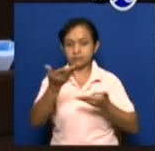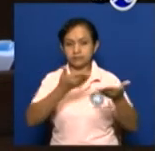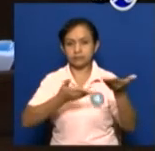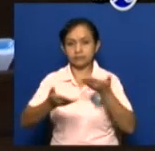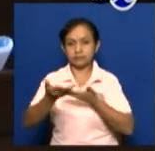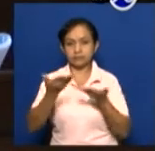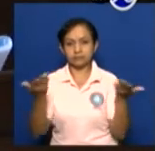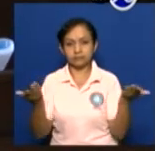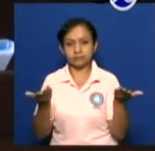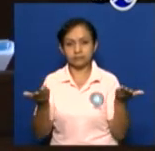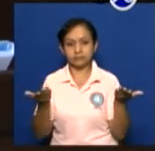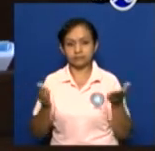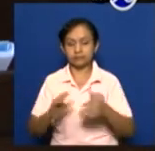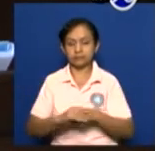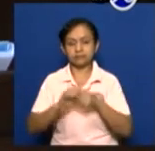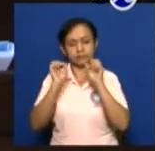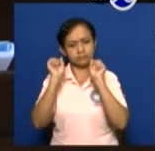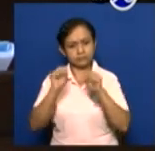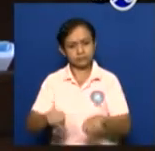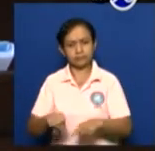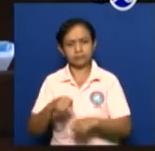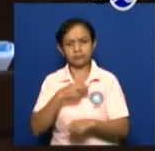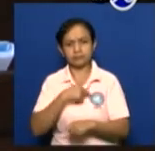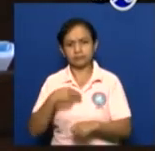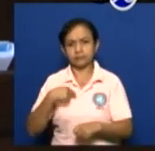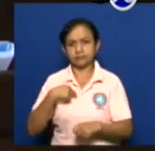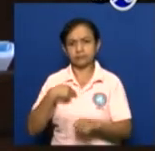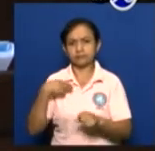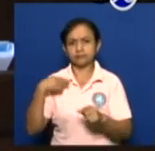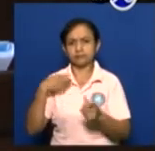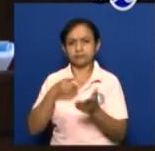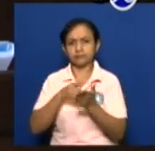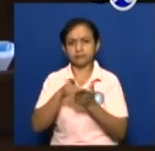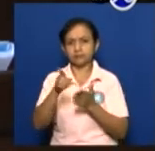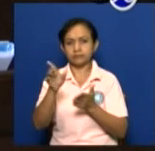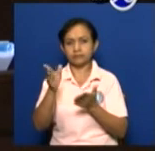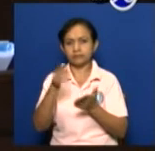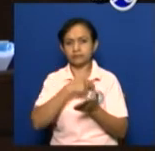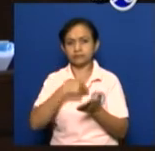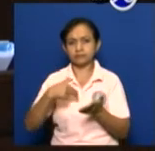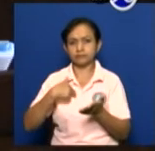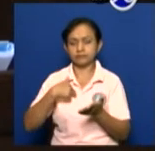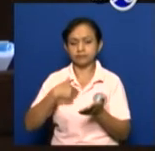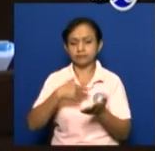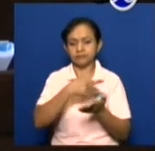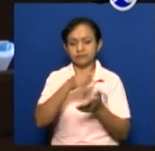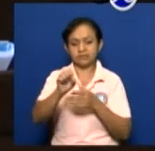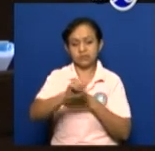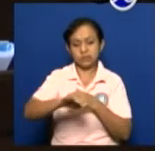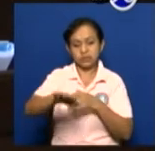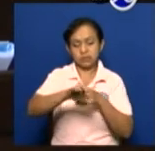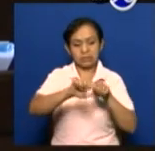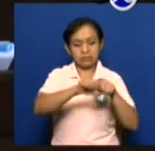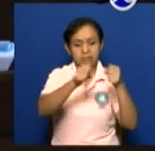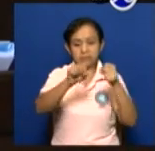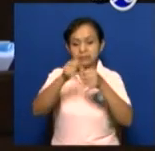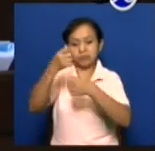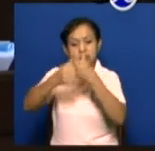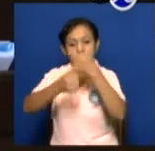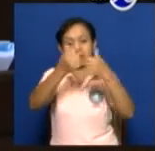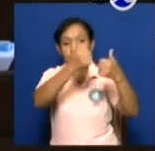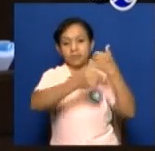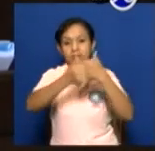o pueden tomarse el rumbo de alimentar las fracturas sociales. Cuando